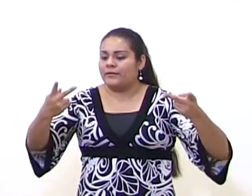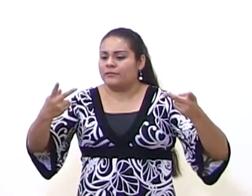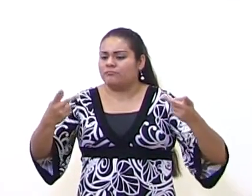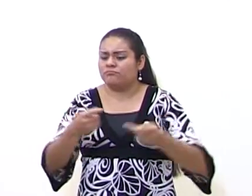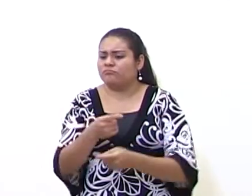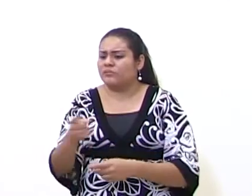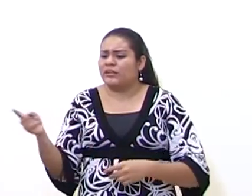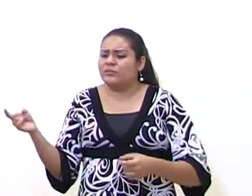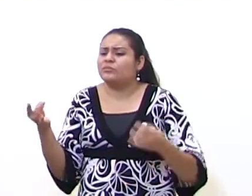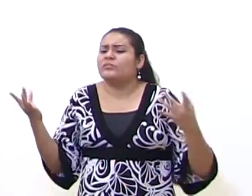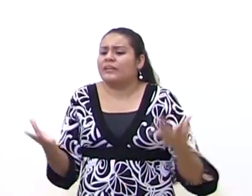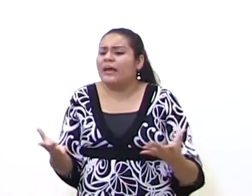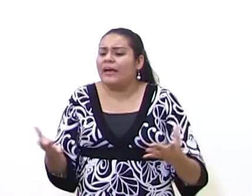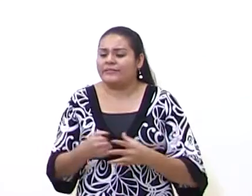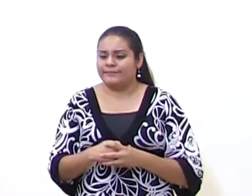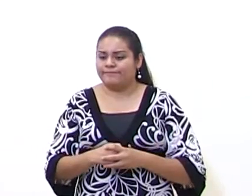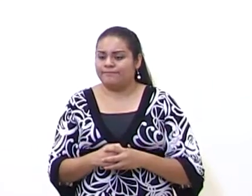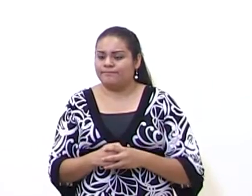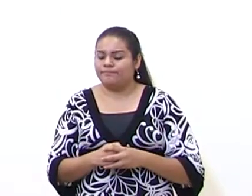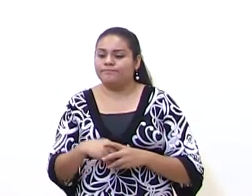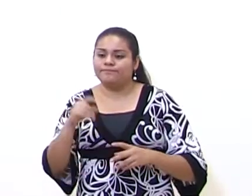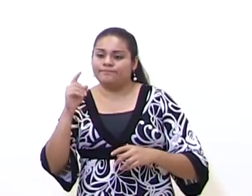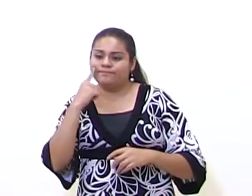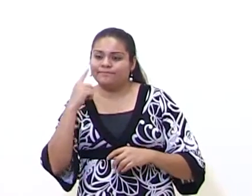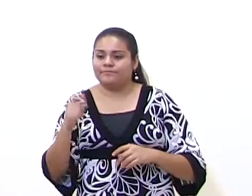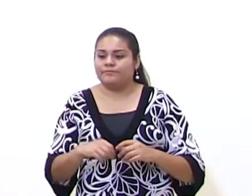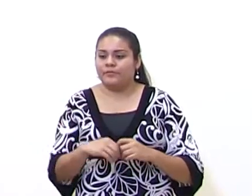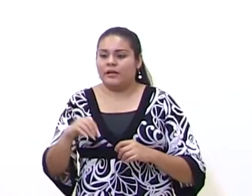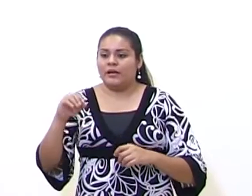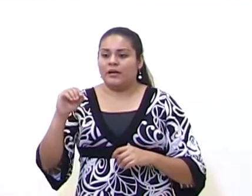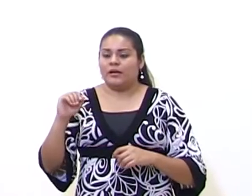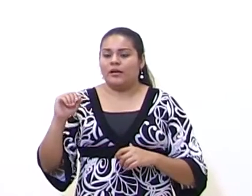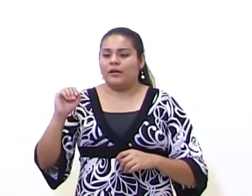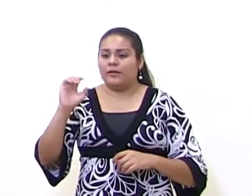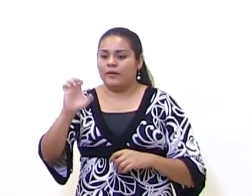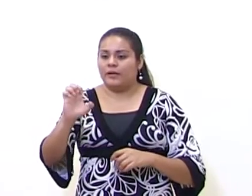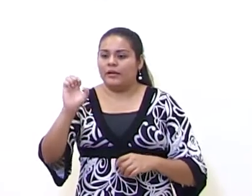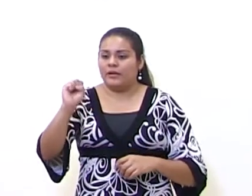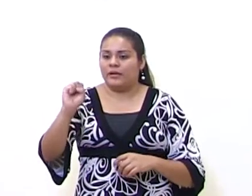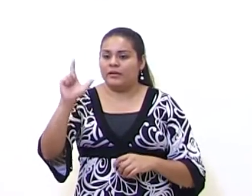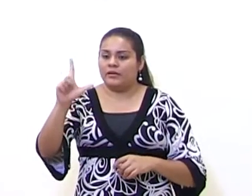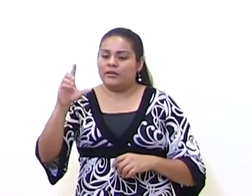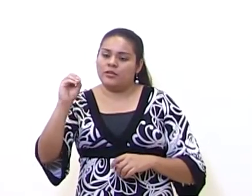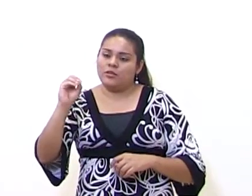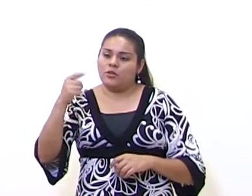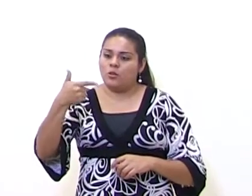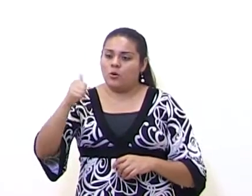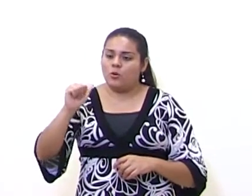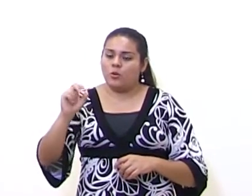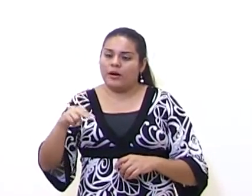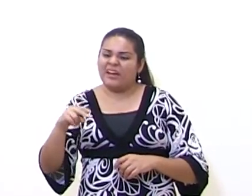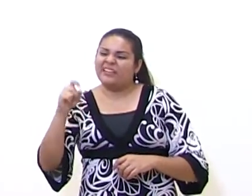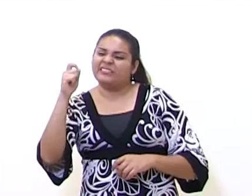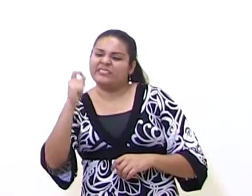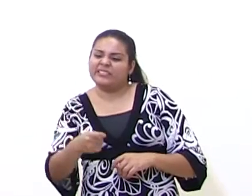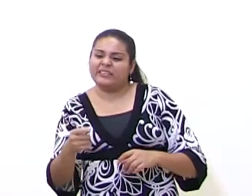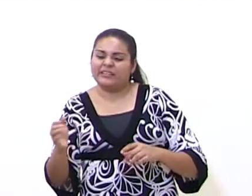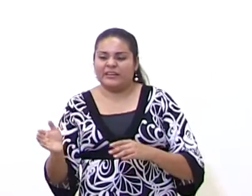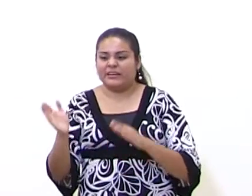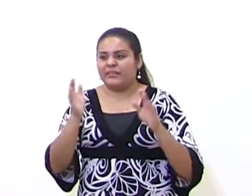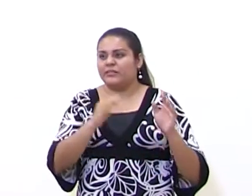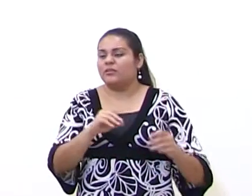anterior. Mencionamos que es un eslogan, que es un logo, los mensajes que